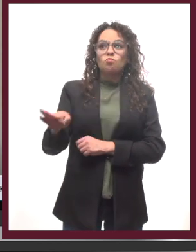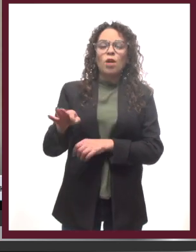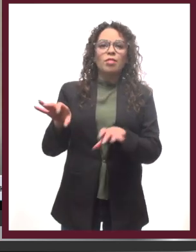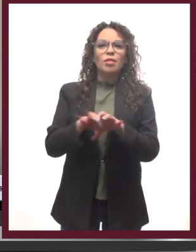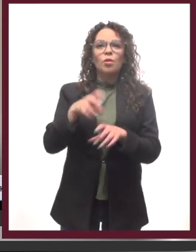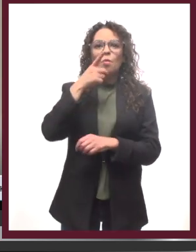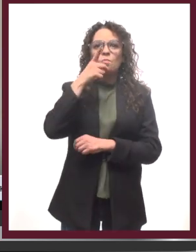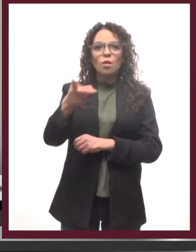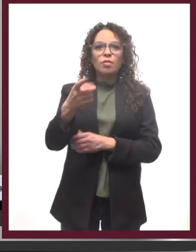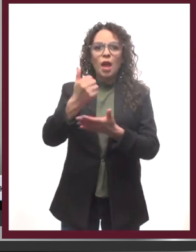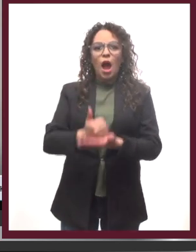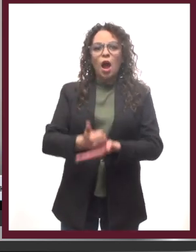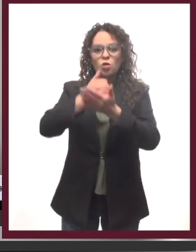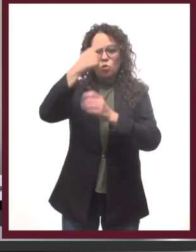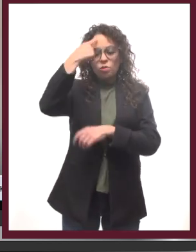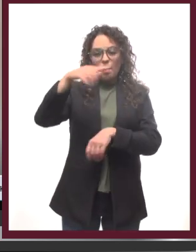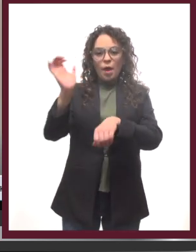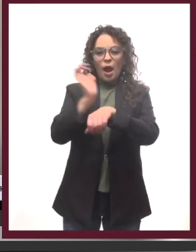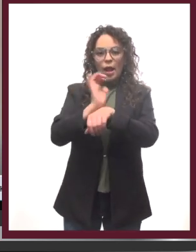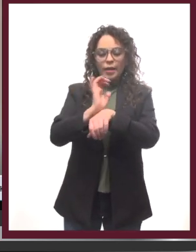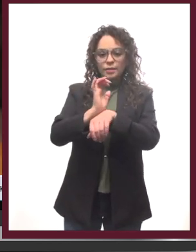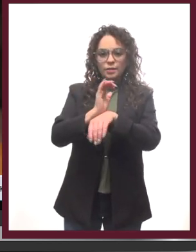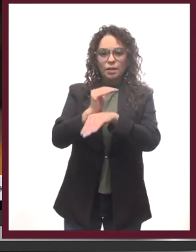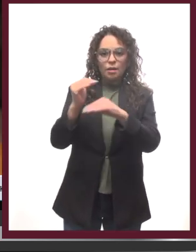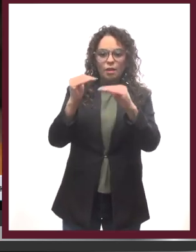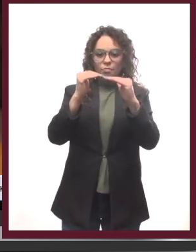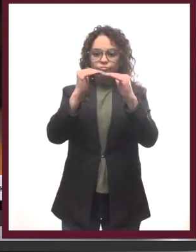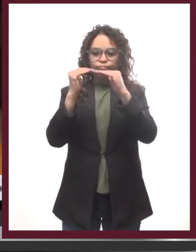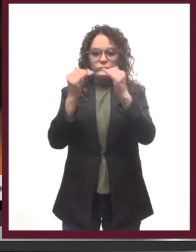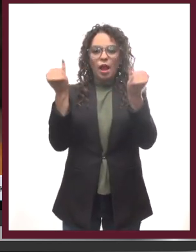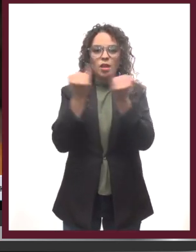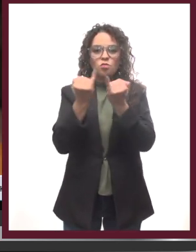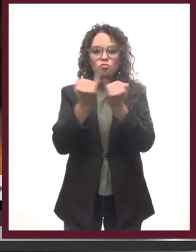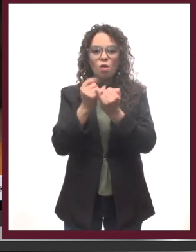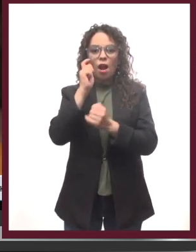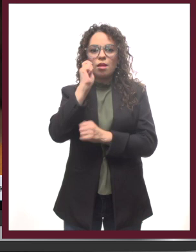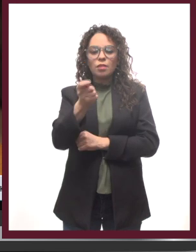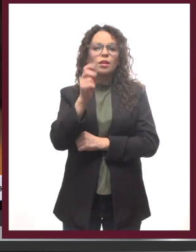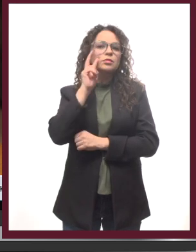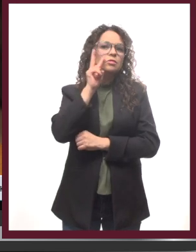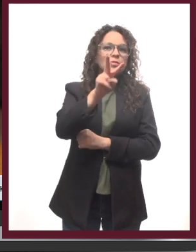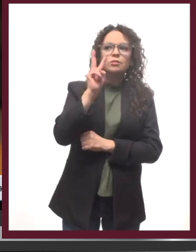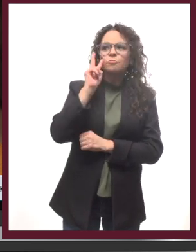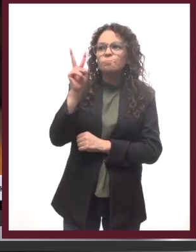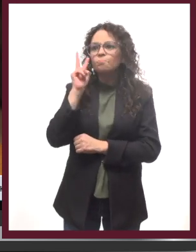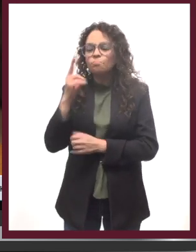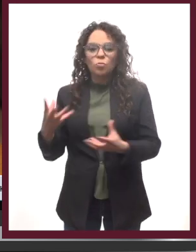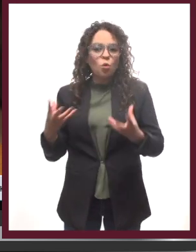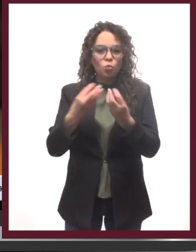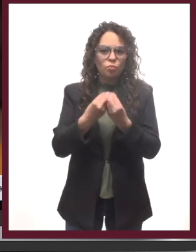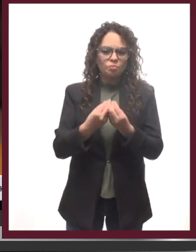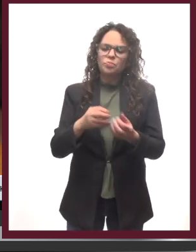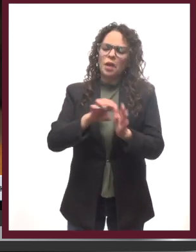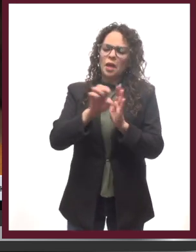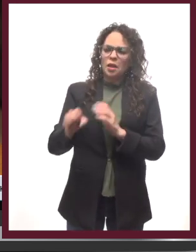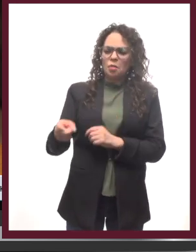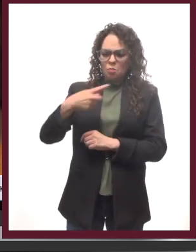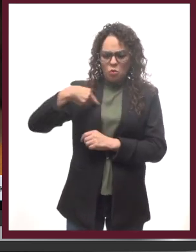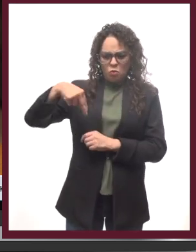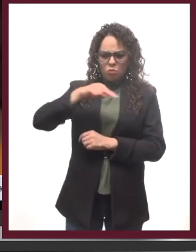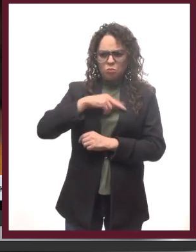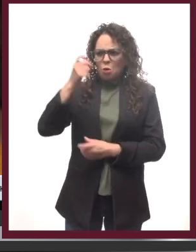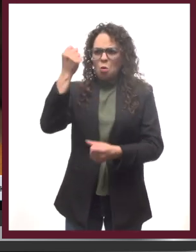modo, democratizar el cine y lo audiovisual. Hoy casi cualquiera de nosotros puede tomar